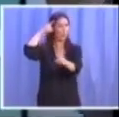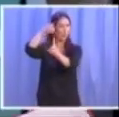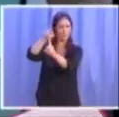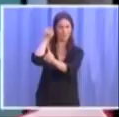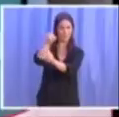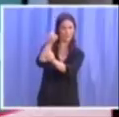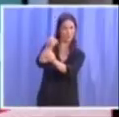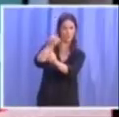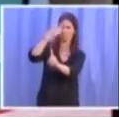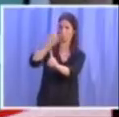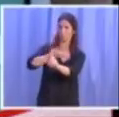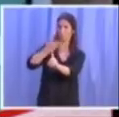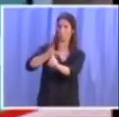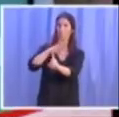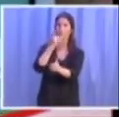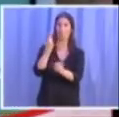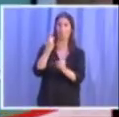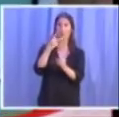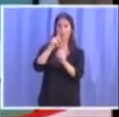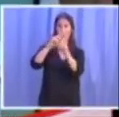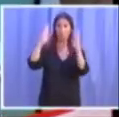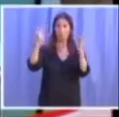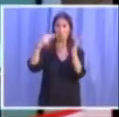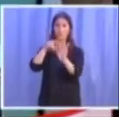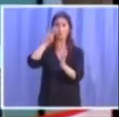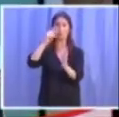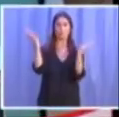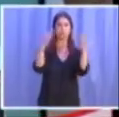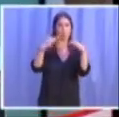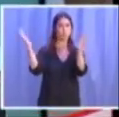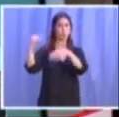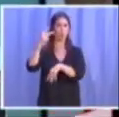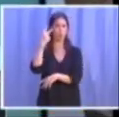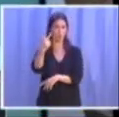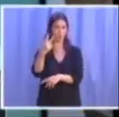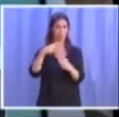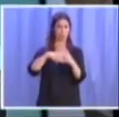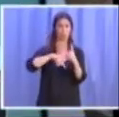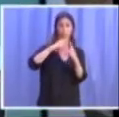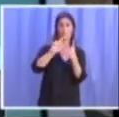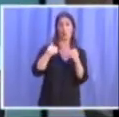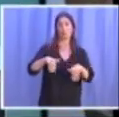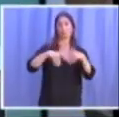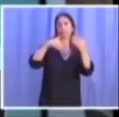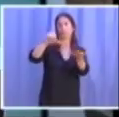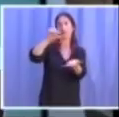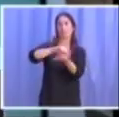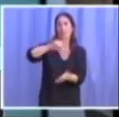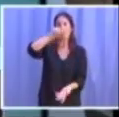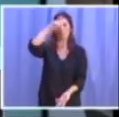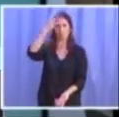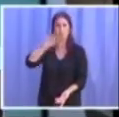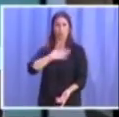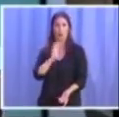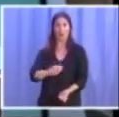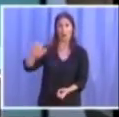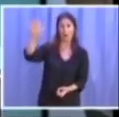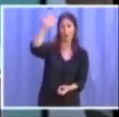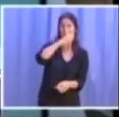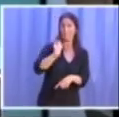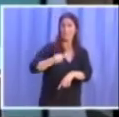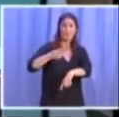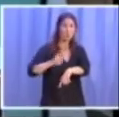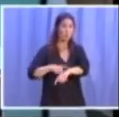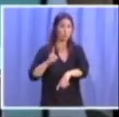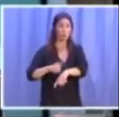importante, porque se van a producir dos eventos en ese año. Se van a producir, por una parte, que seremos la capital cultural de Europa, al mismo tiempo